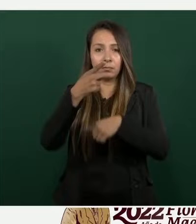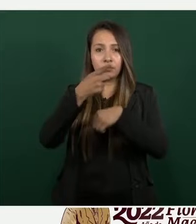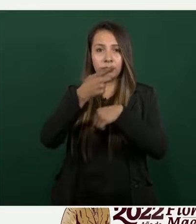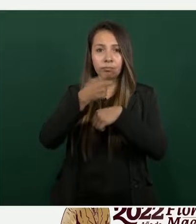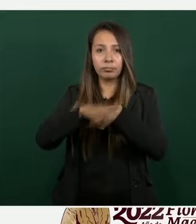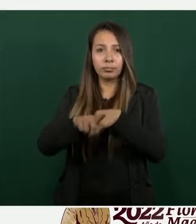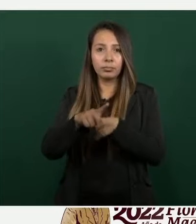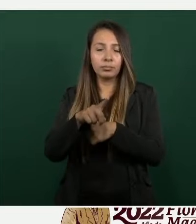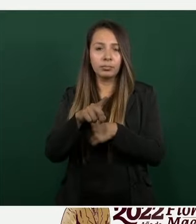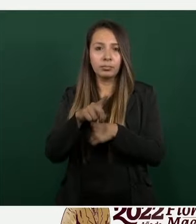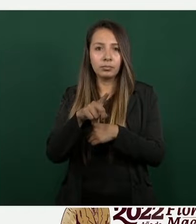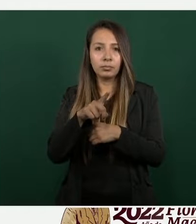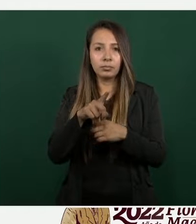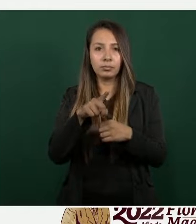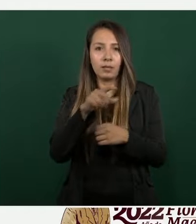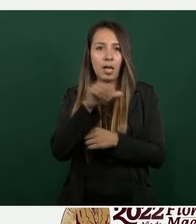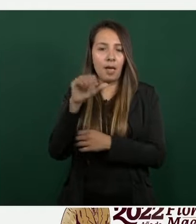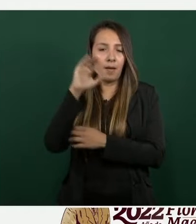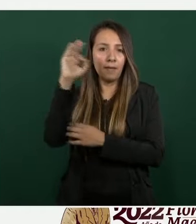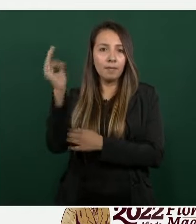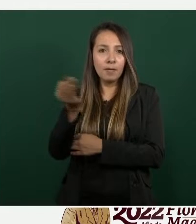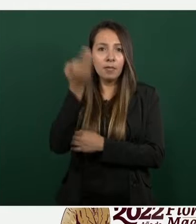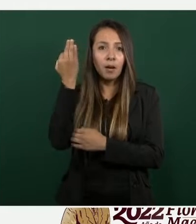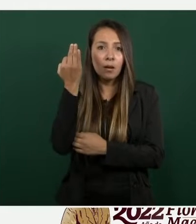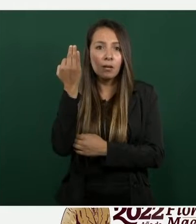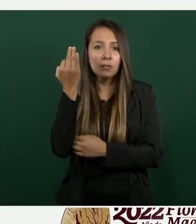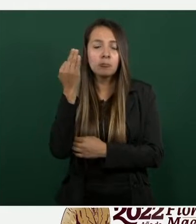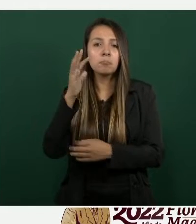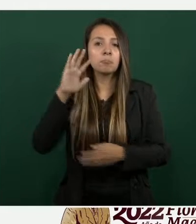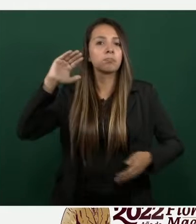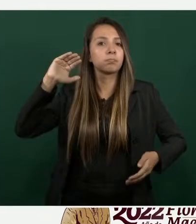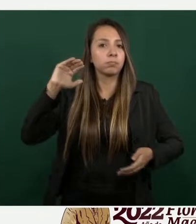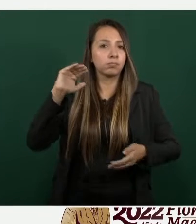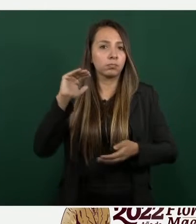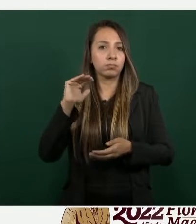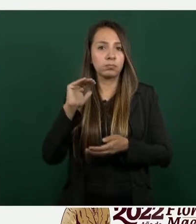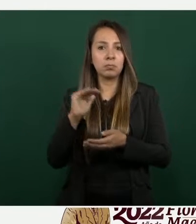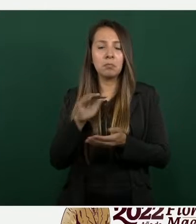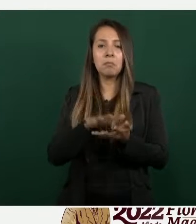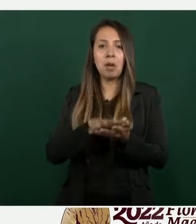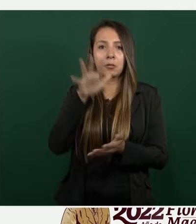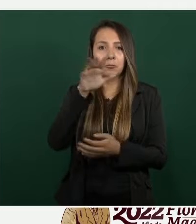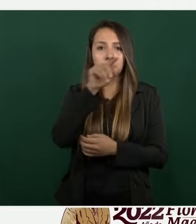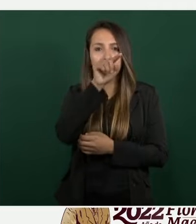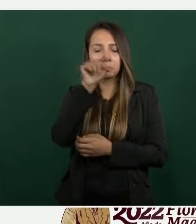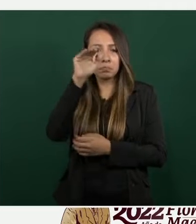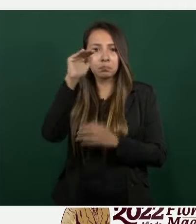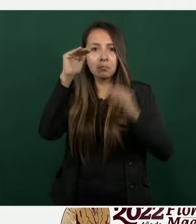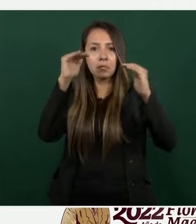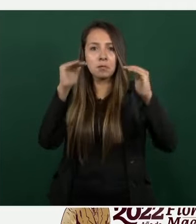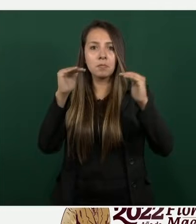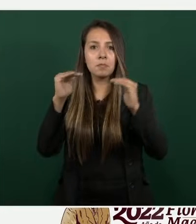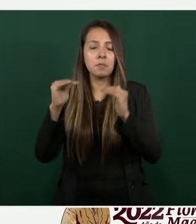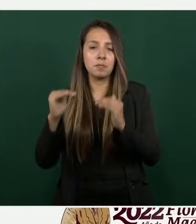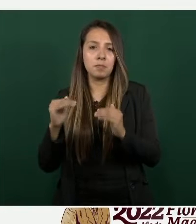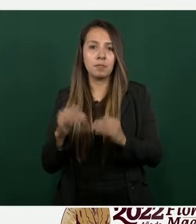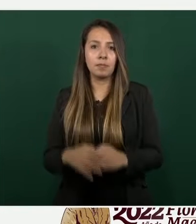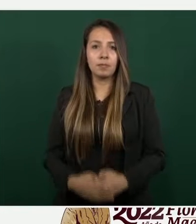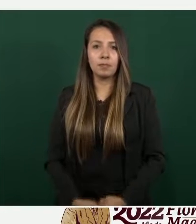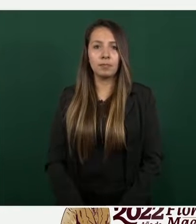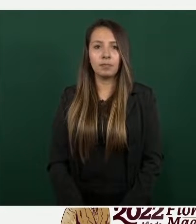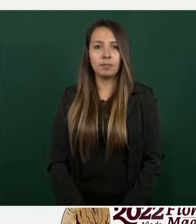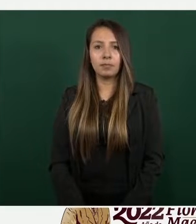del fuero federal, tuvimos una reducción en la mayoría de estos delitos.